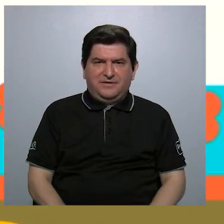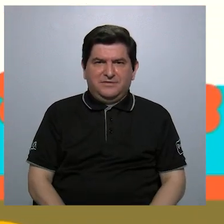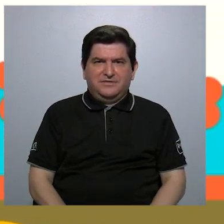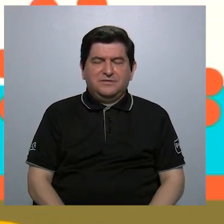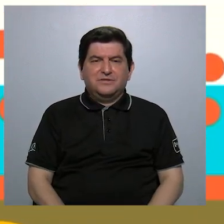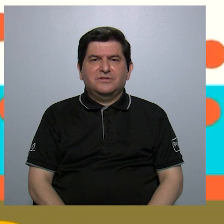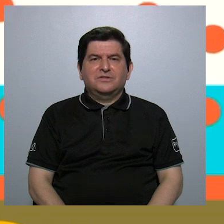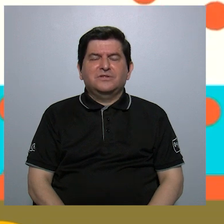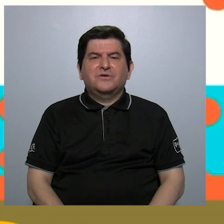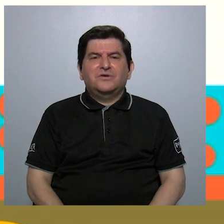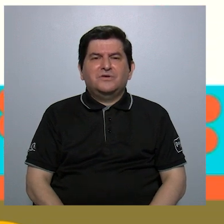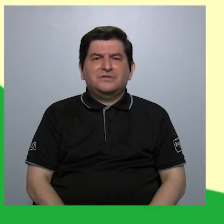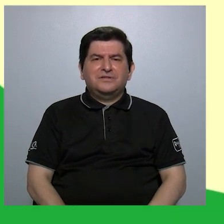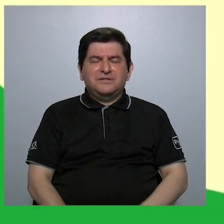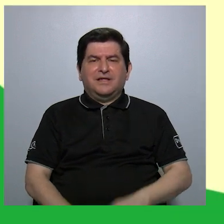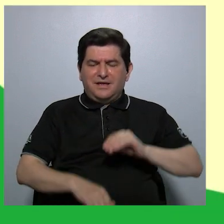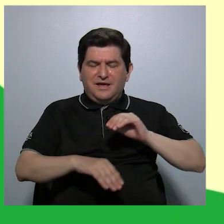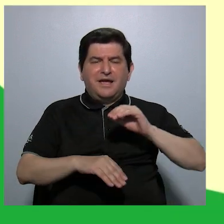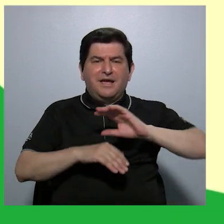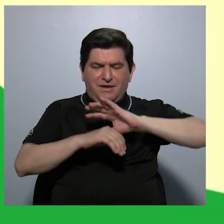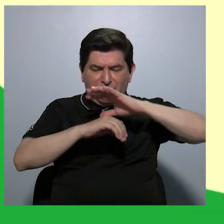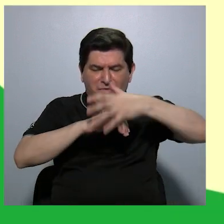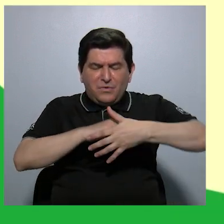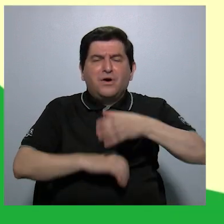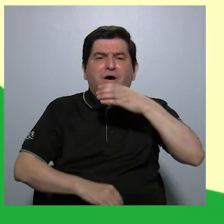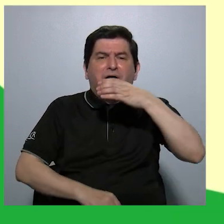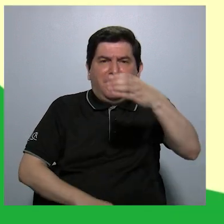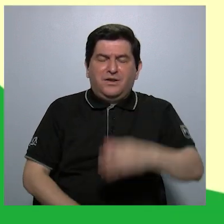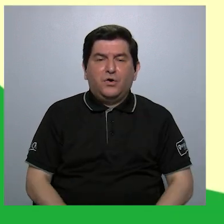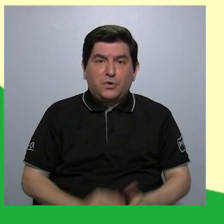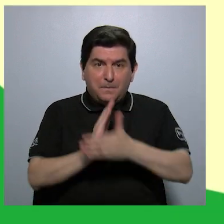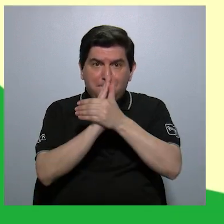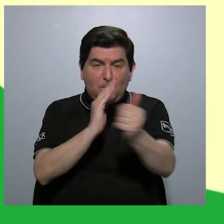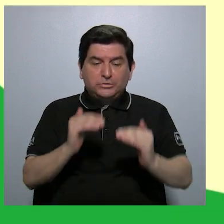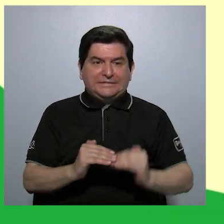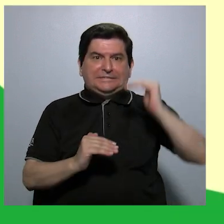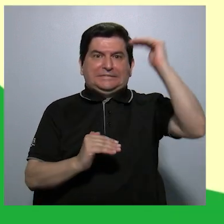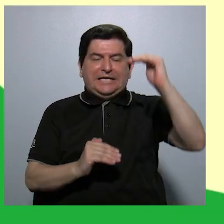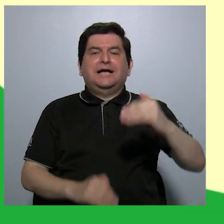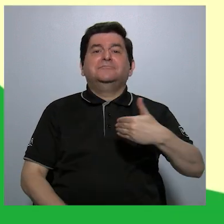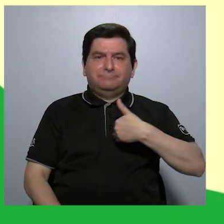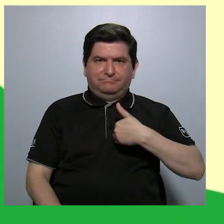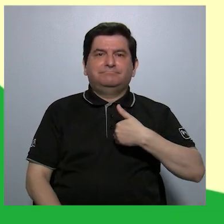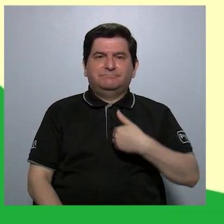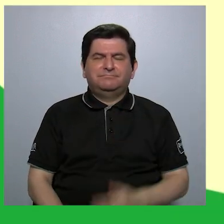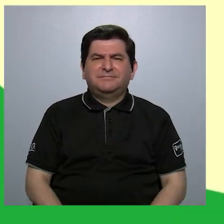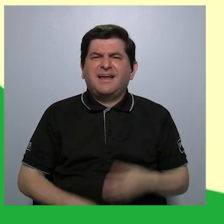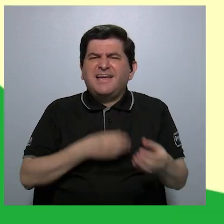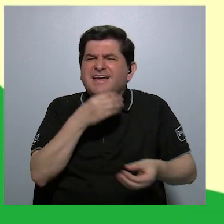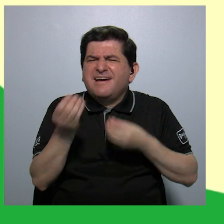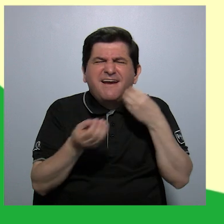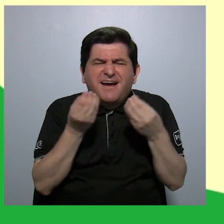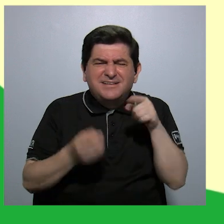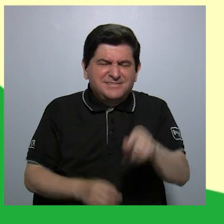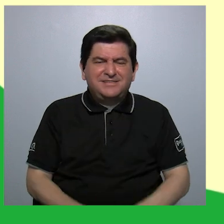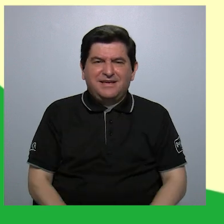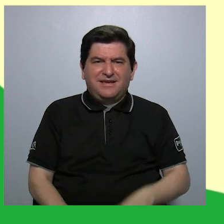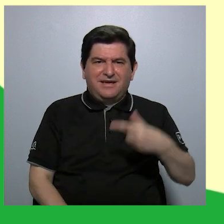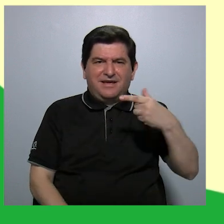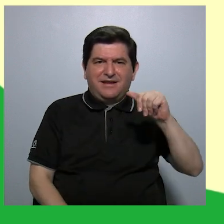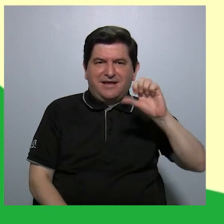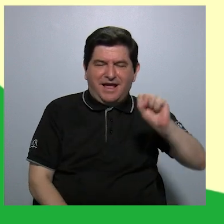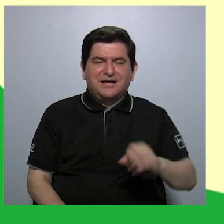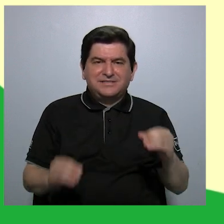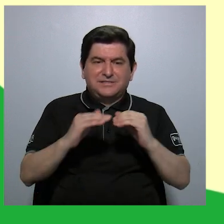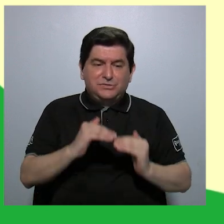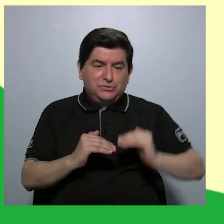emisiones de gases de efecto invernadero, en los cuales van a tener un potencial mayor. Entonces, ¿cómo hacemos para que esos gases que tienen